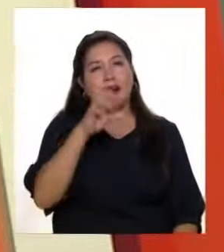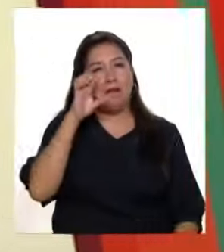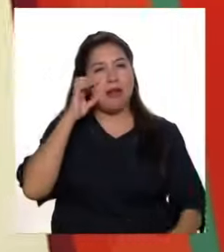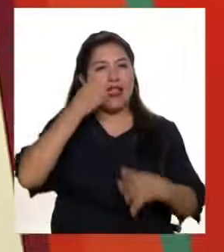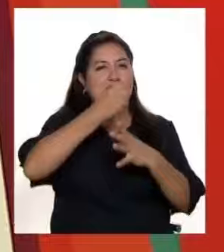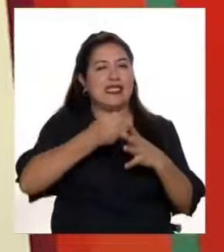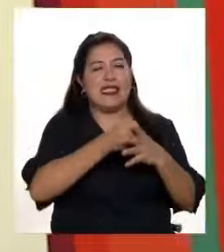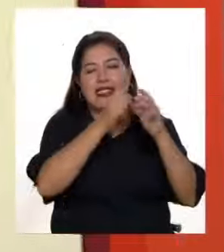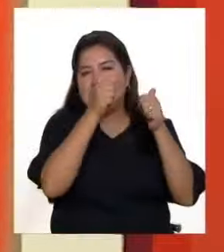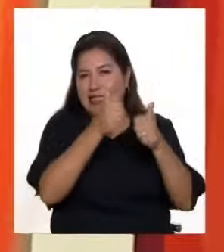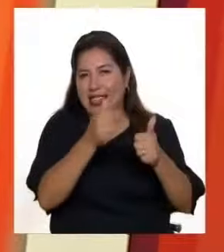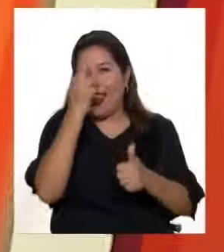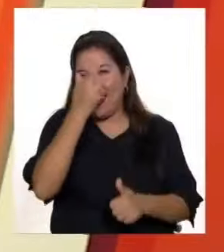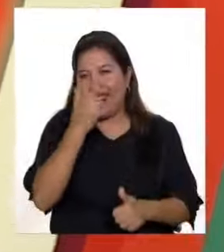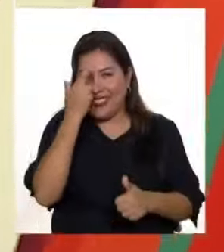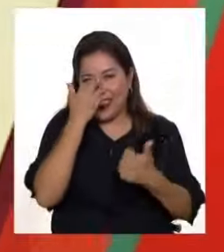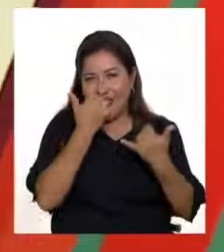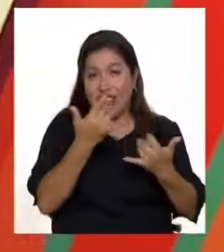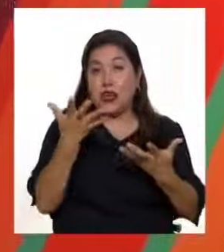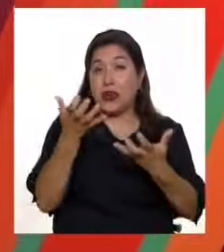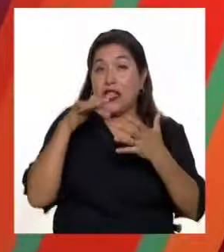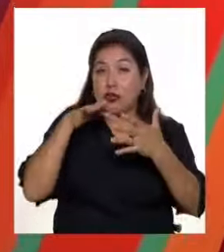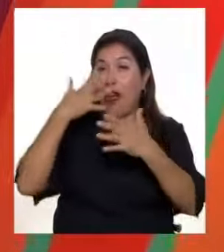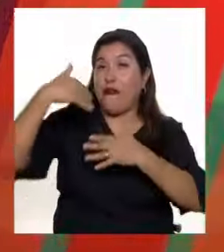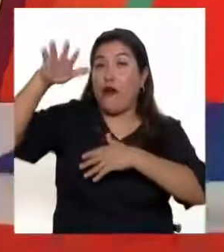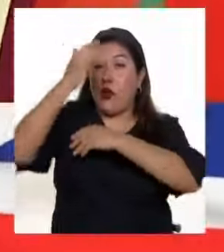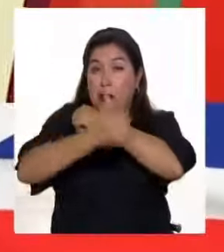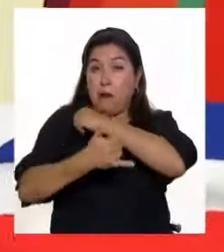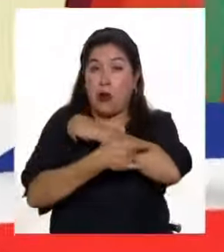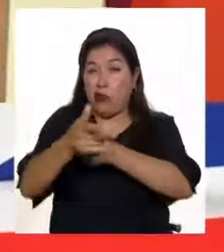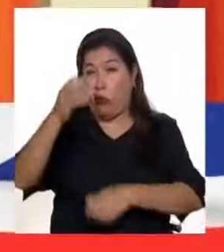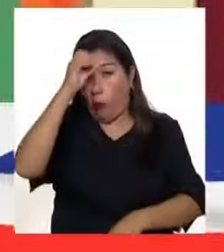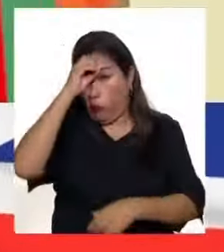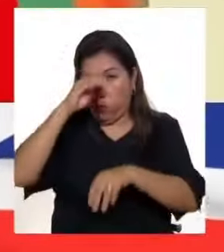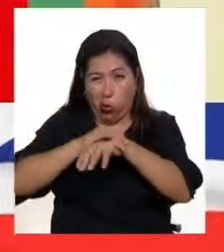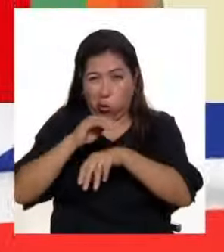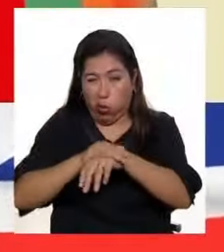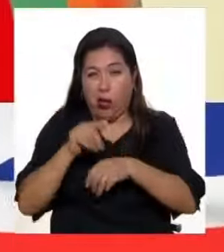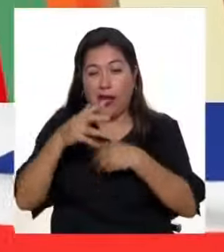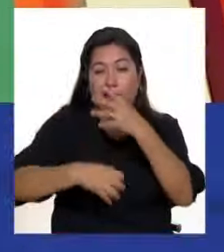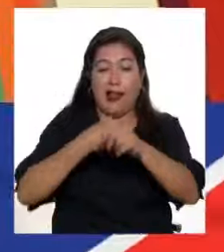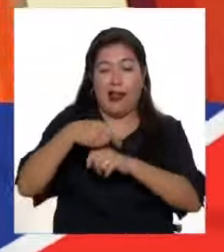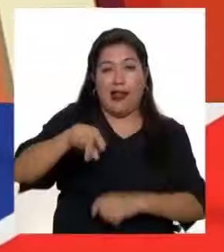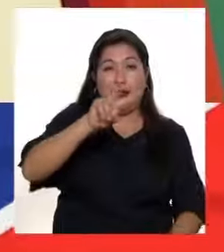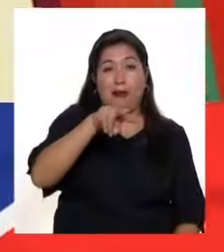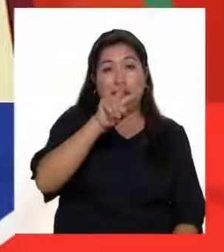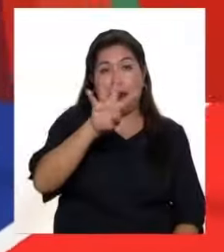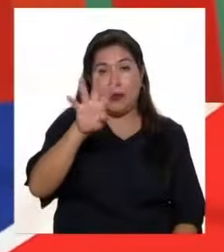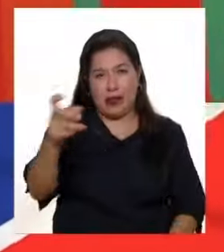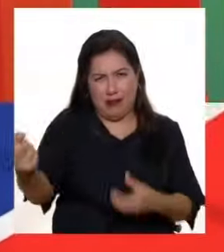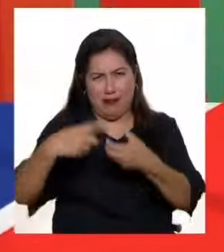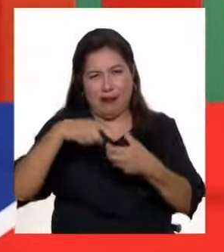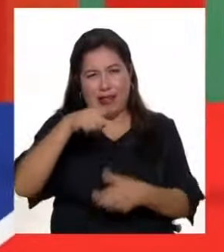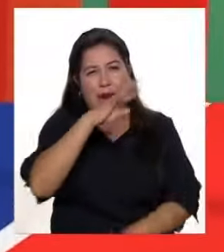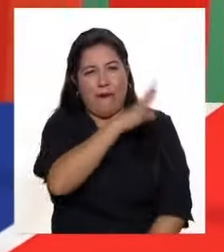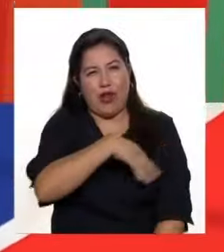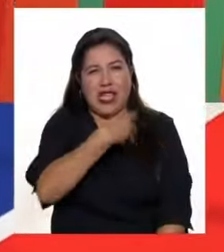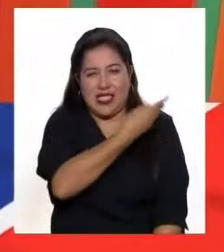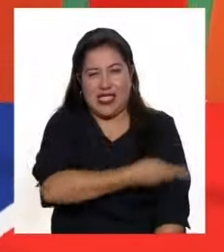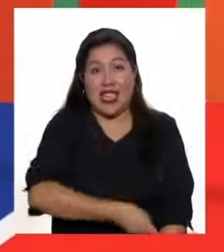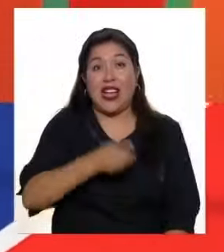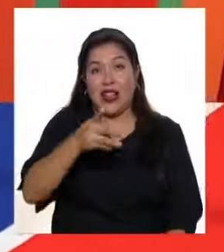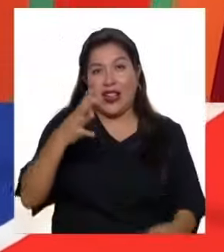llegó la oportunidad de estudiar en el extranjero y no sabes hablar inglés. Este 2024, matricúlate en el Británico y gana una